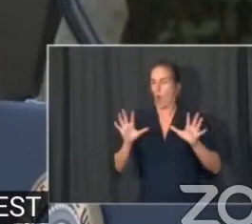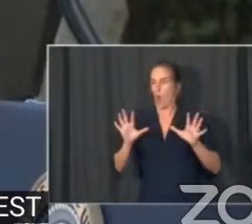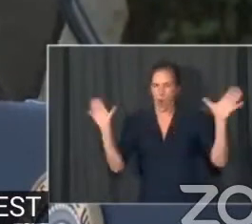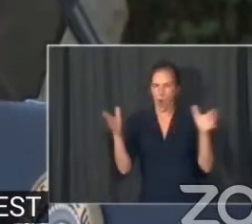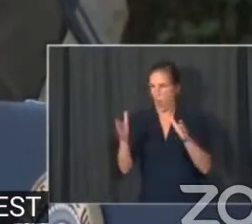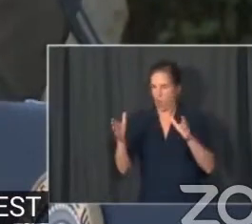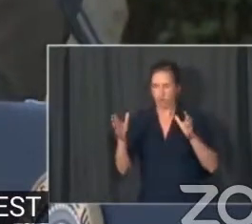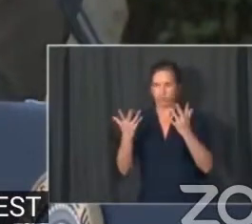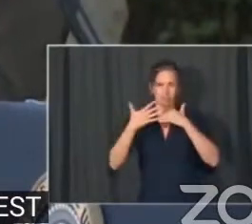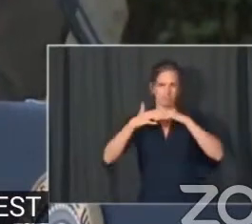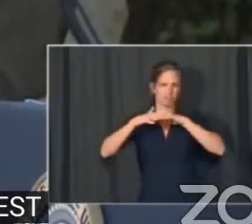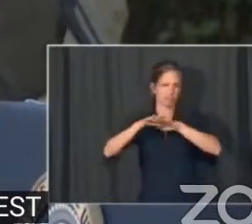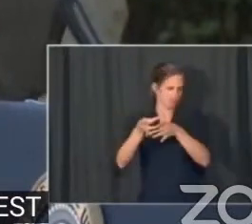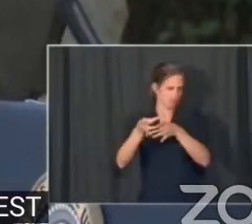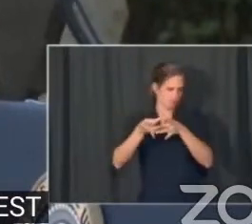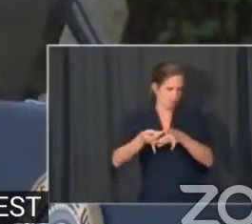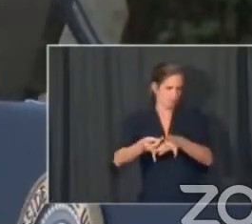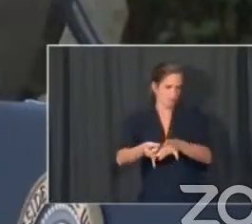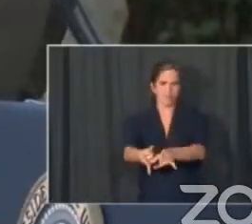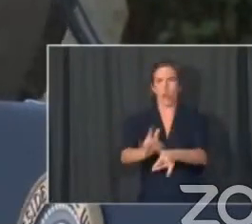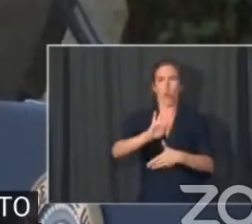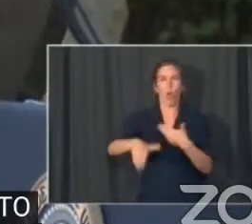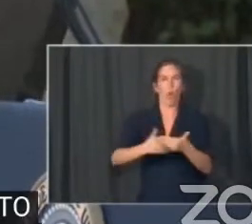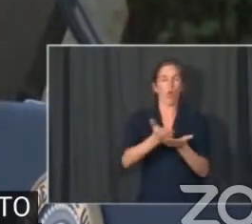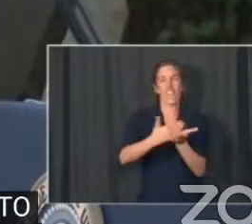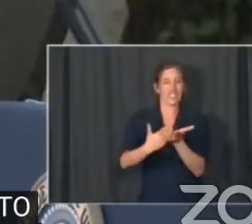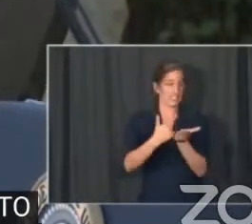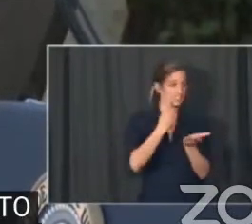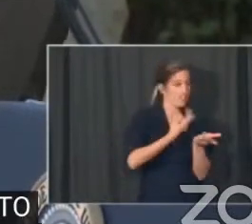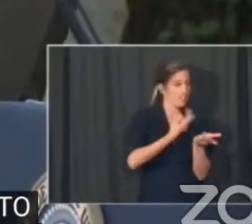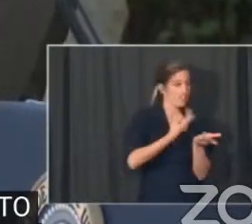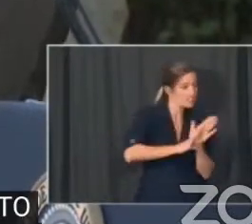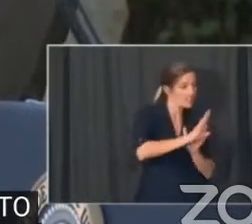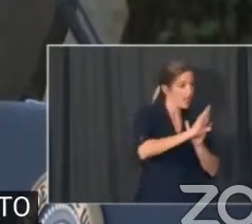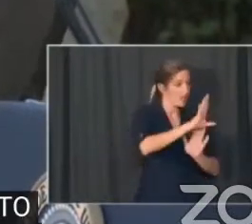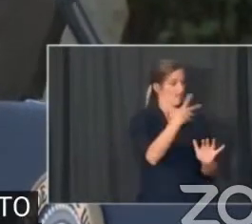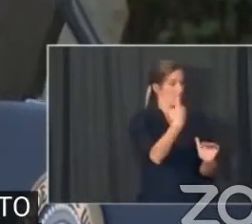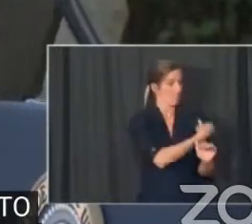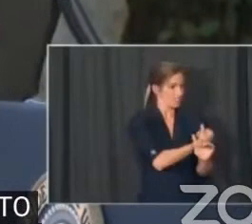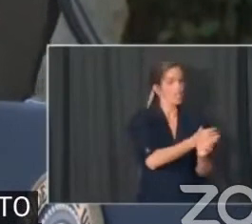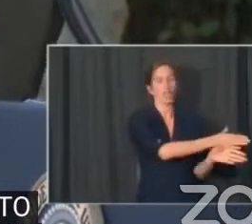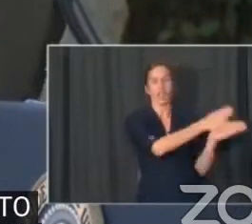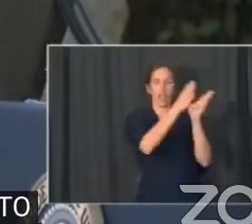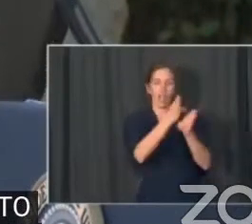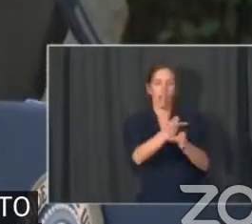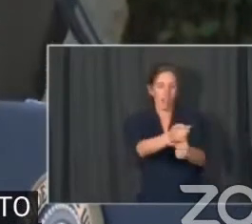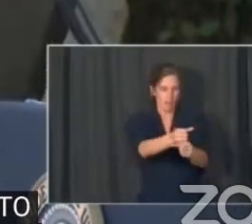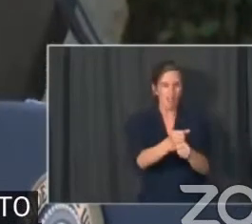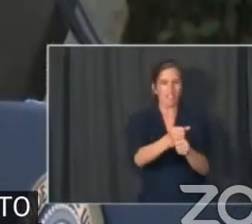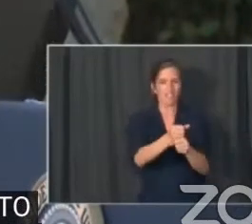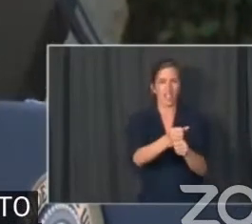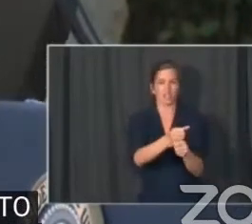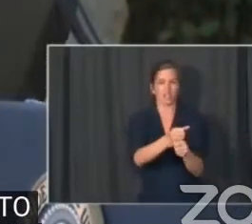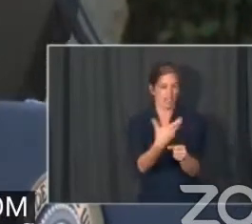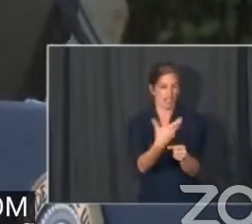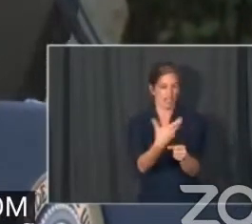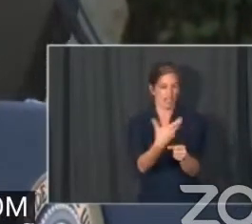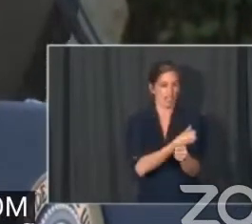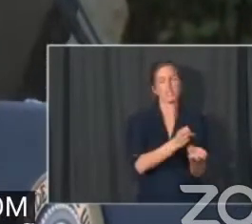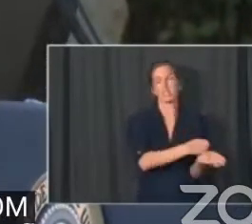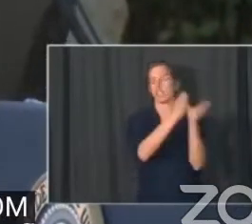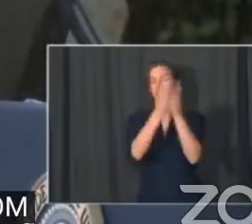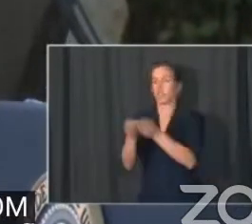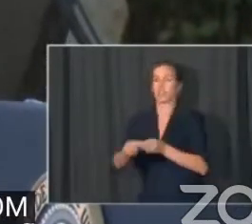all phases of the operation, from aumentado nuestra development logística of the y planeado vaccine, manufacturing con of the expertos vaccine, and una